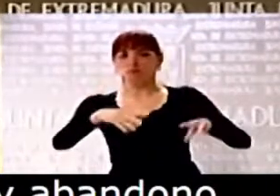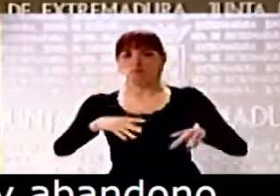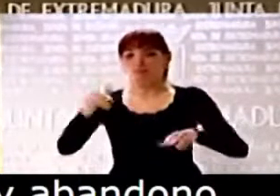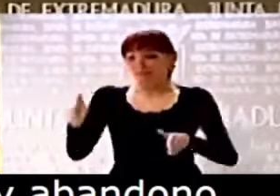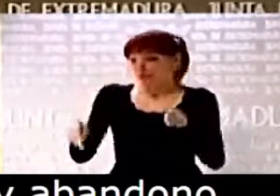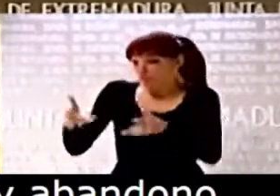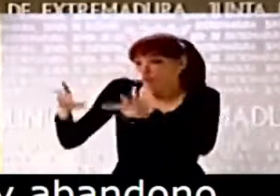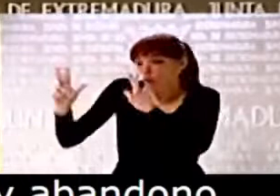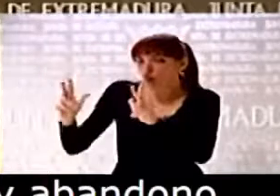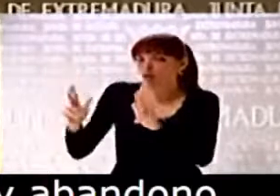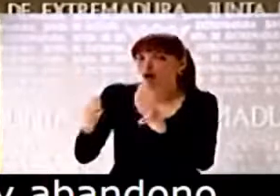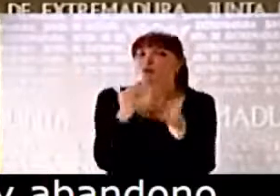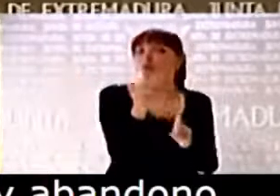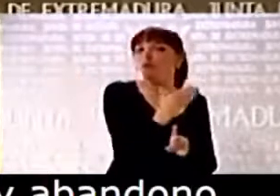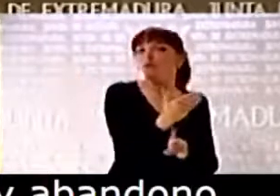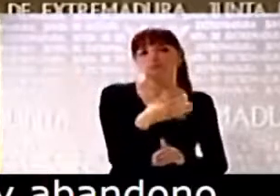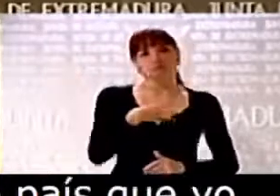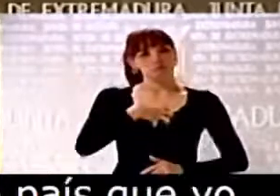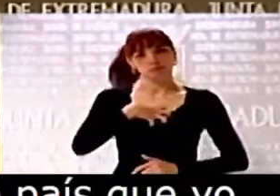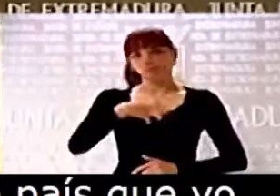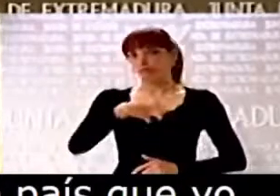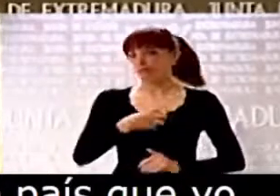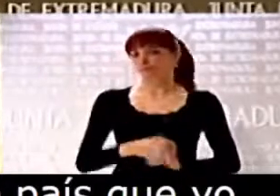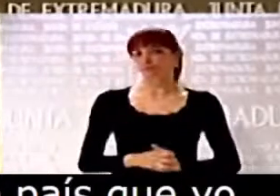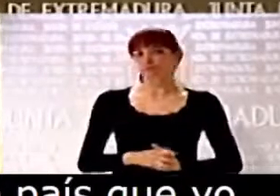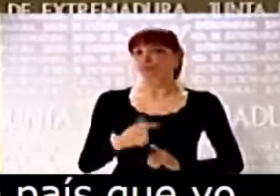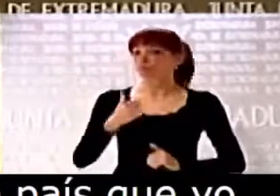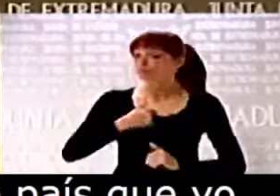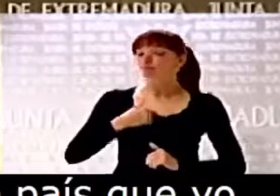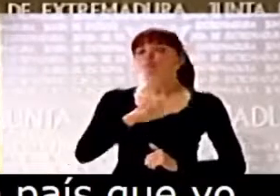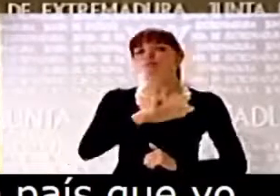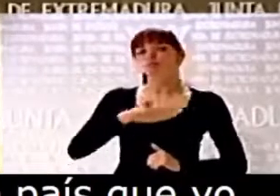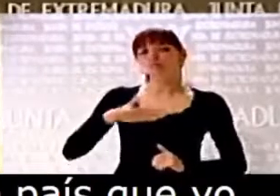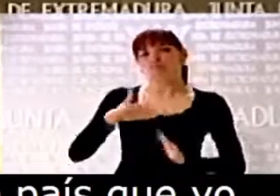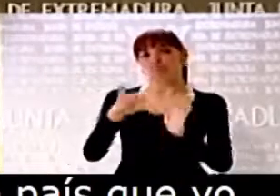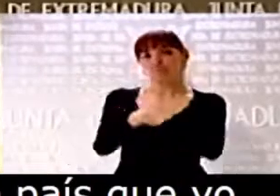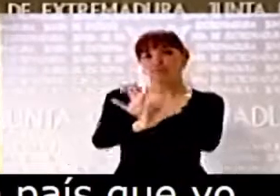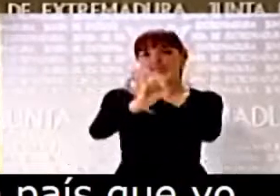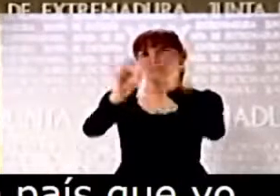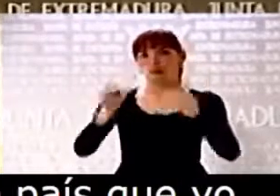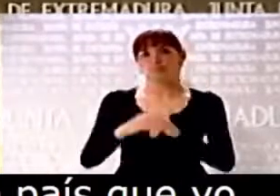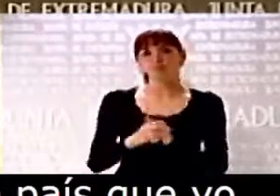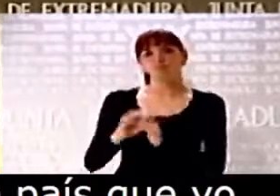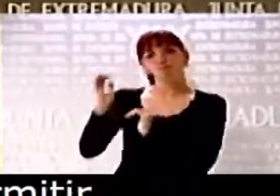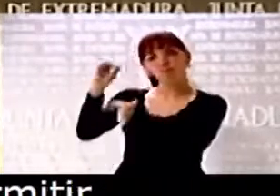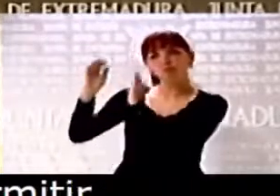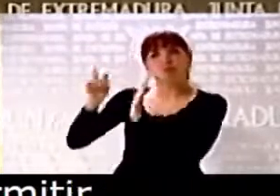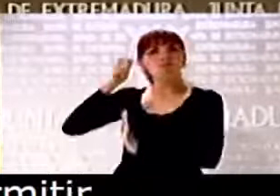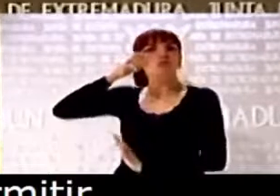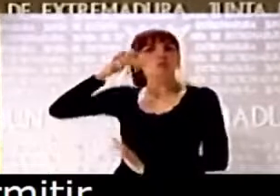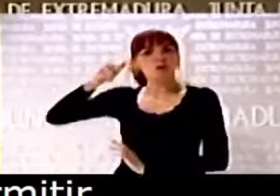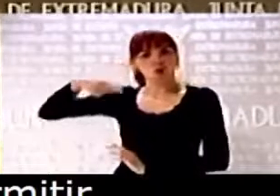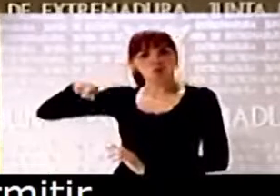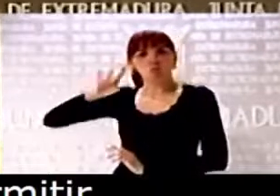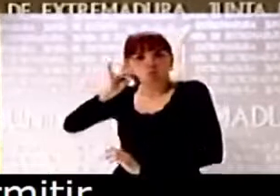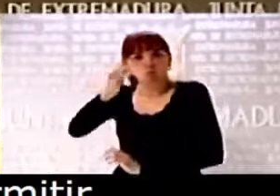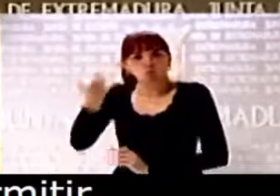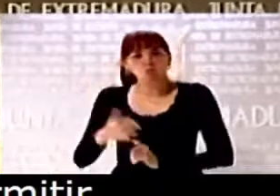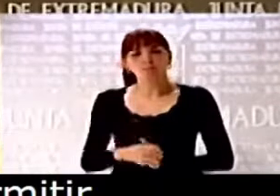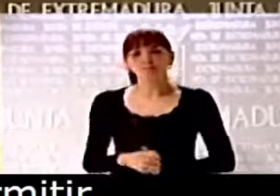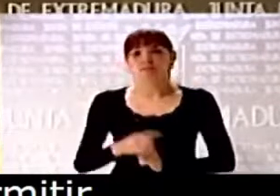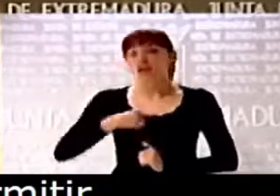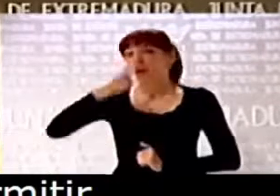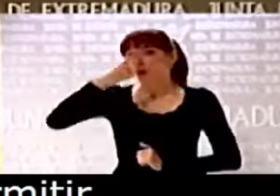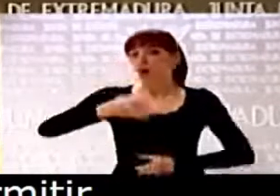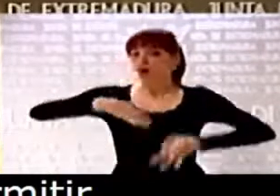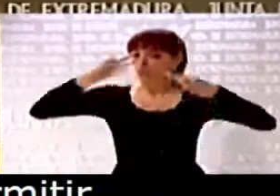permitir. Nosotros, y yo quiero ser enormemente clara, contamos con el medio rural. Estoy convencida, además, de que la mayoría de las personas